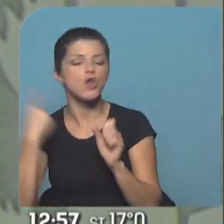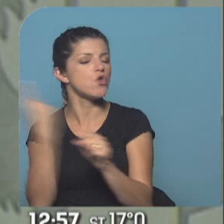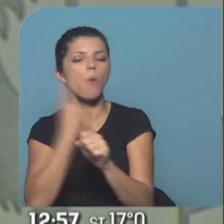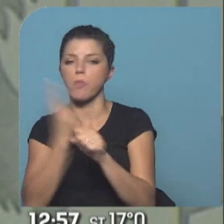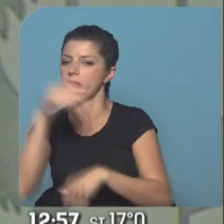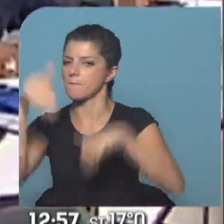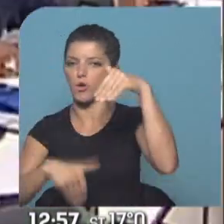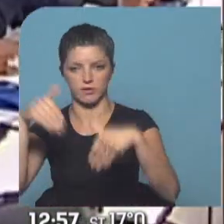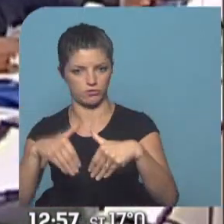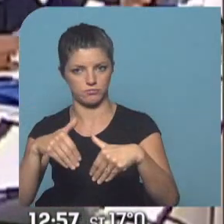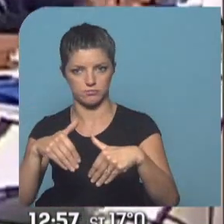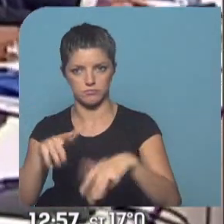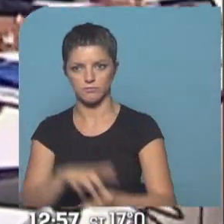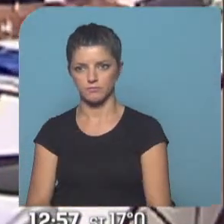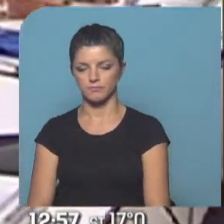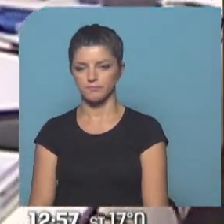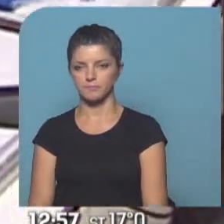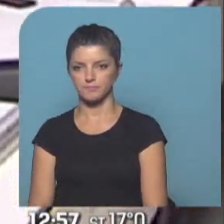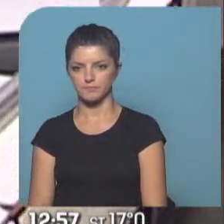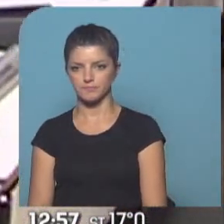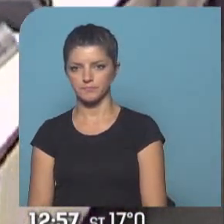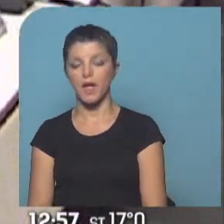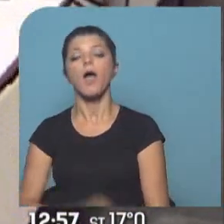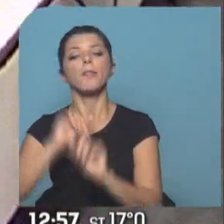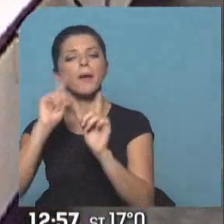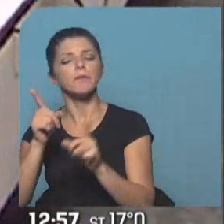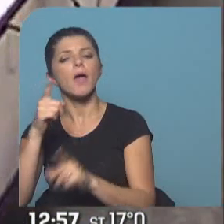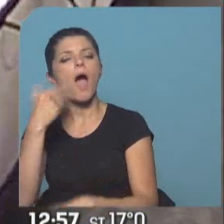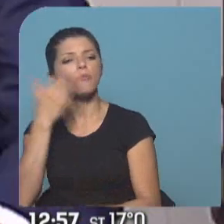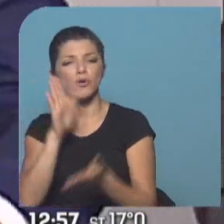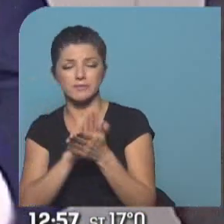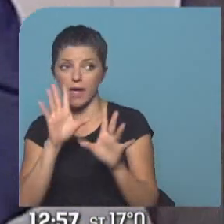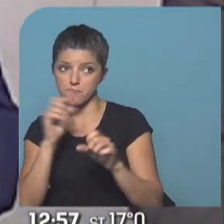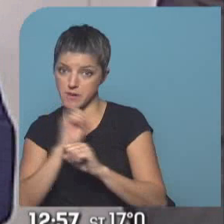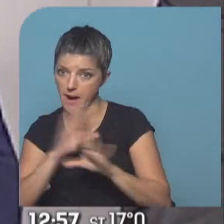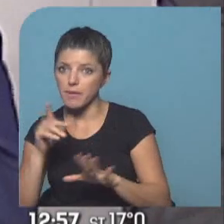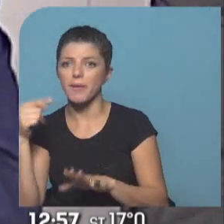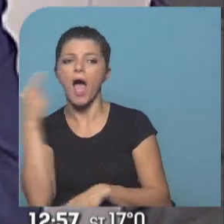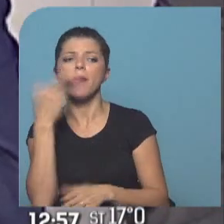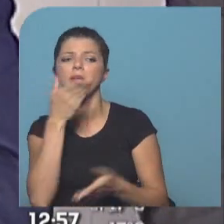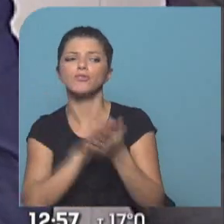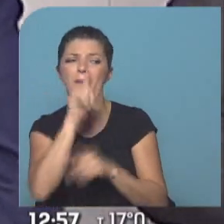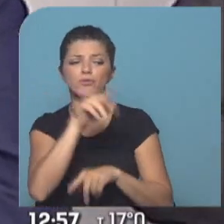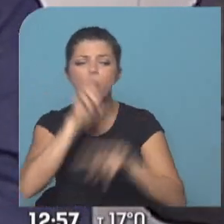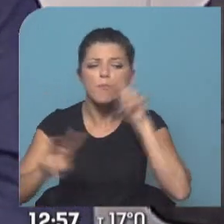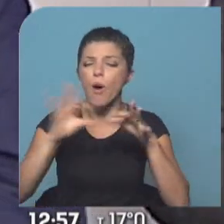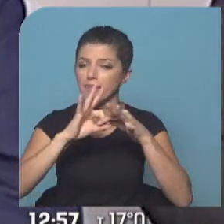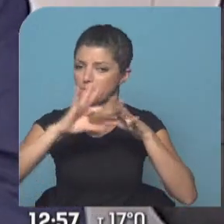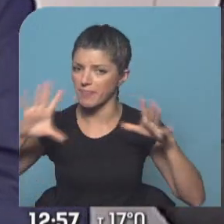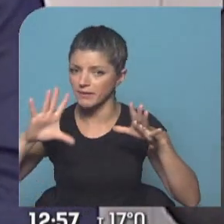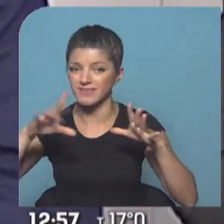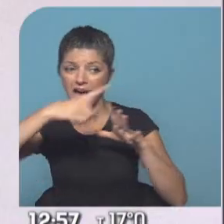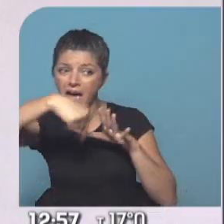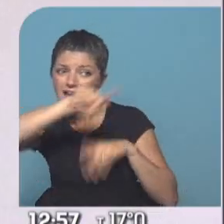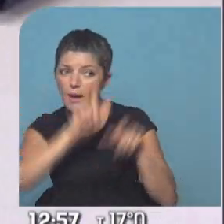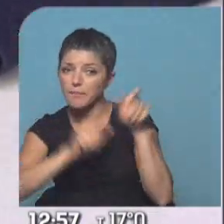en ningún caso. El presidente usó incluso términos gruesos para referirse a los independentistas. Dijo que tienen una